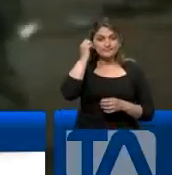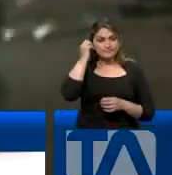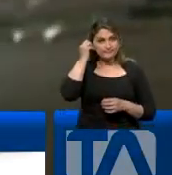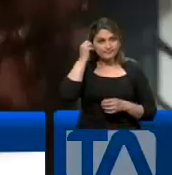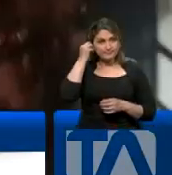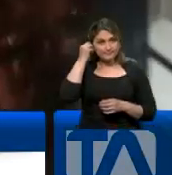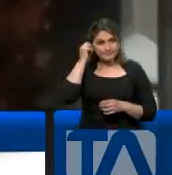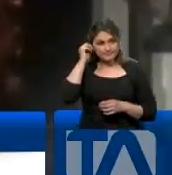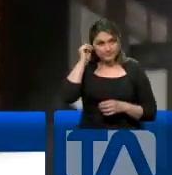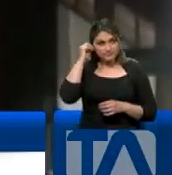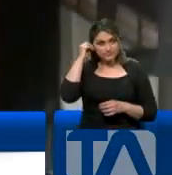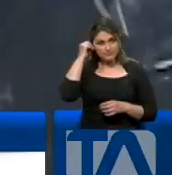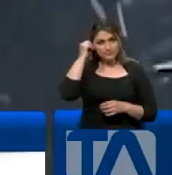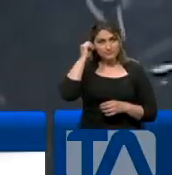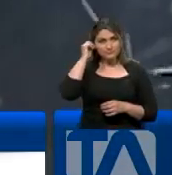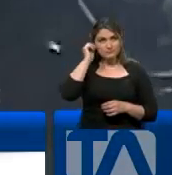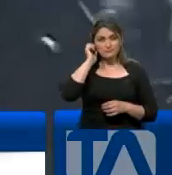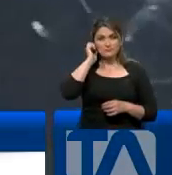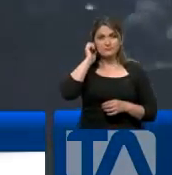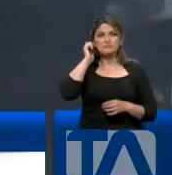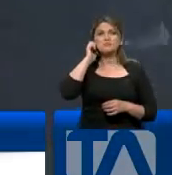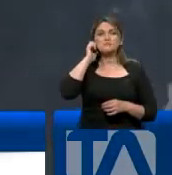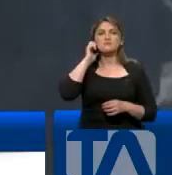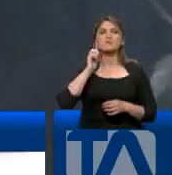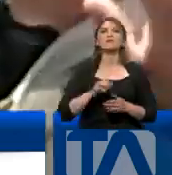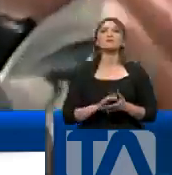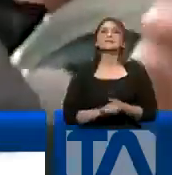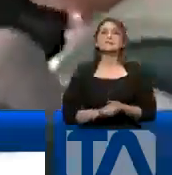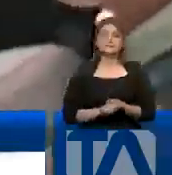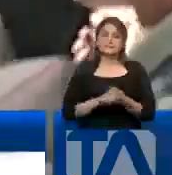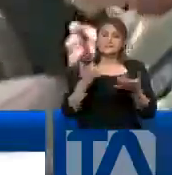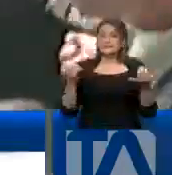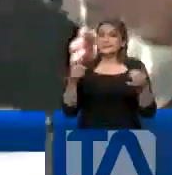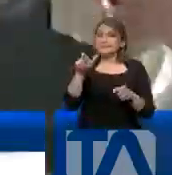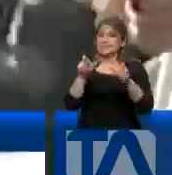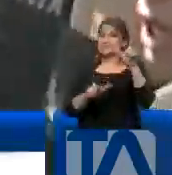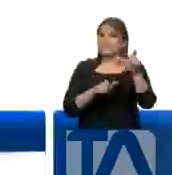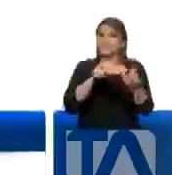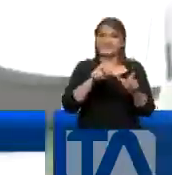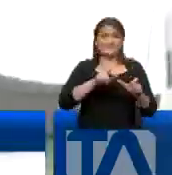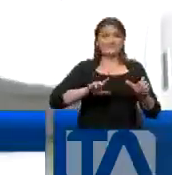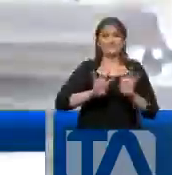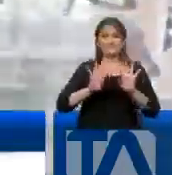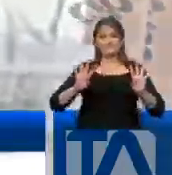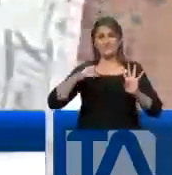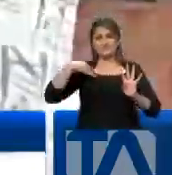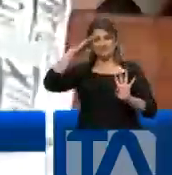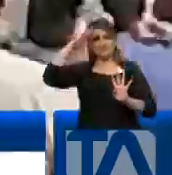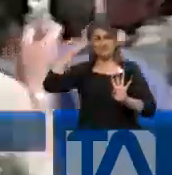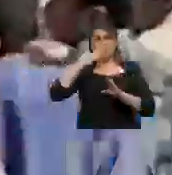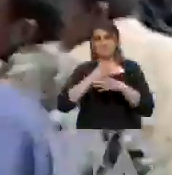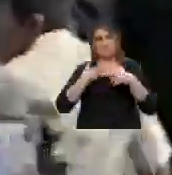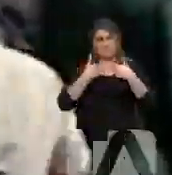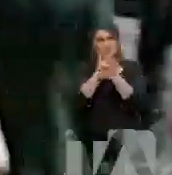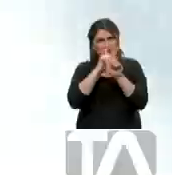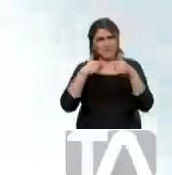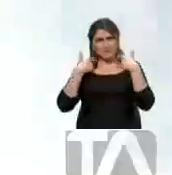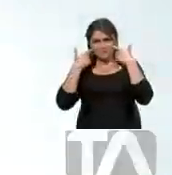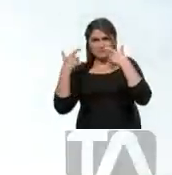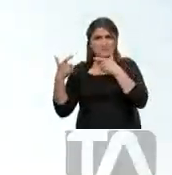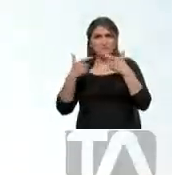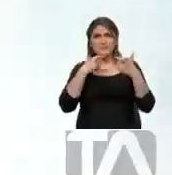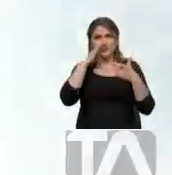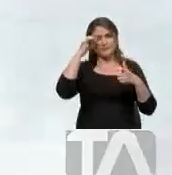para posicionar mediáticamente a un gobierno a costa de la libertad de sus servidores policiales. En Quito, Daniela